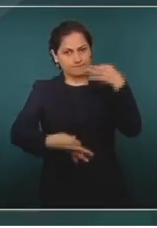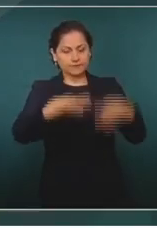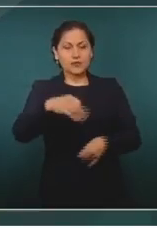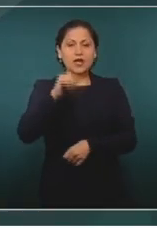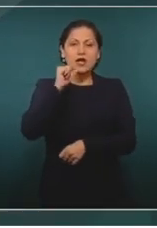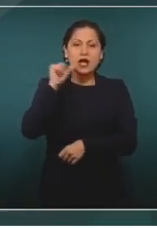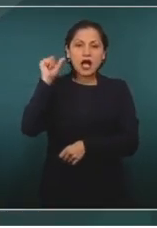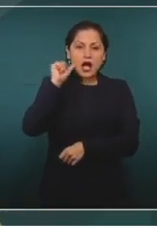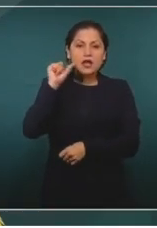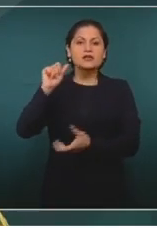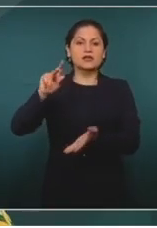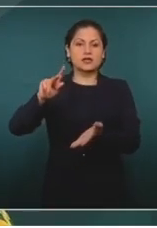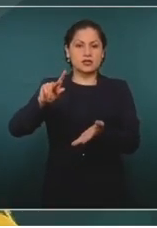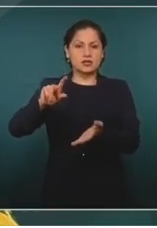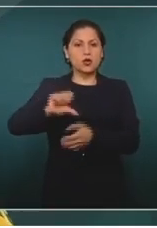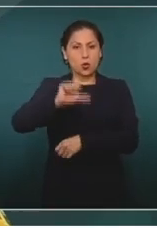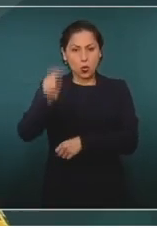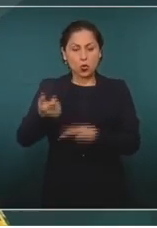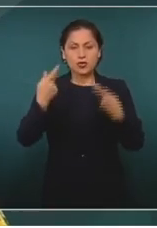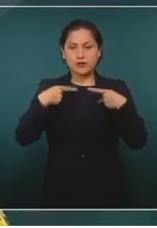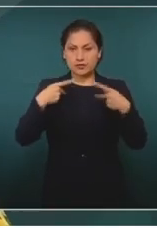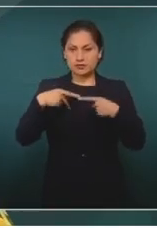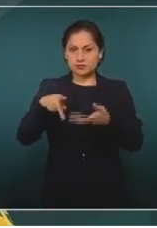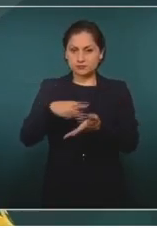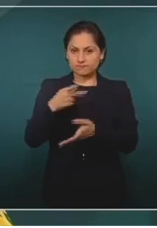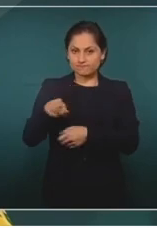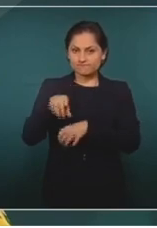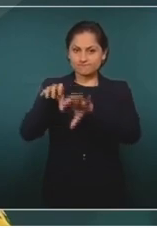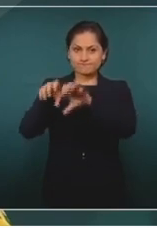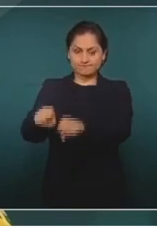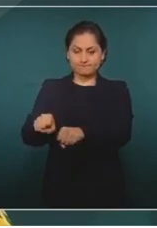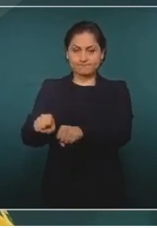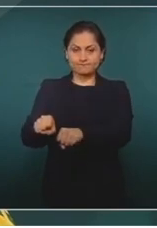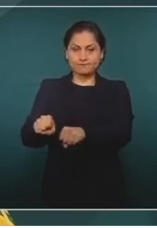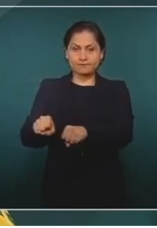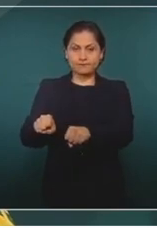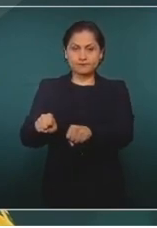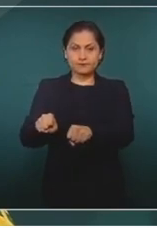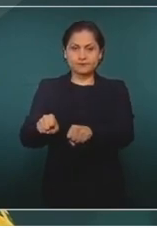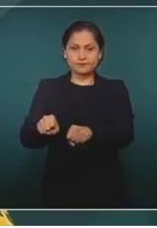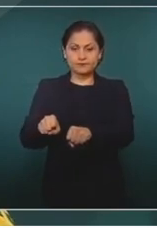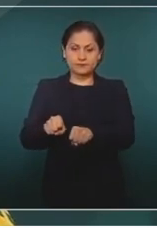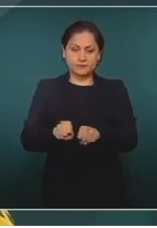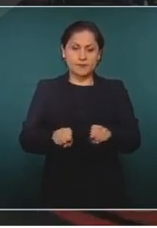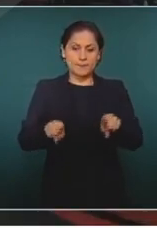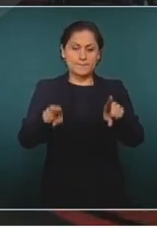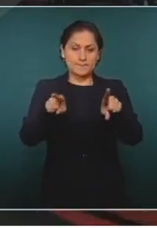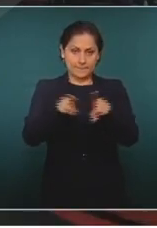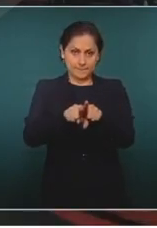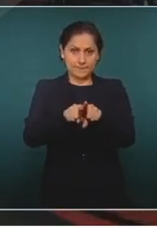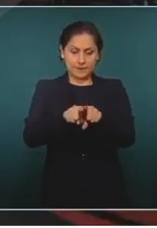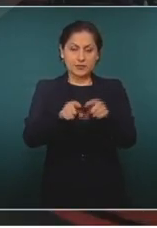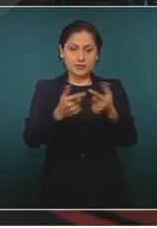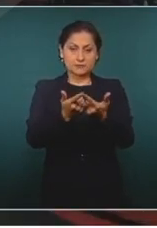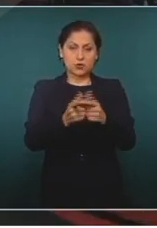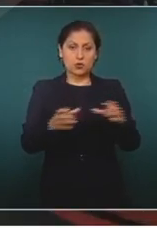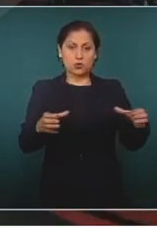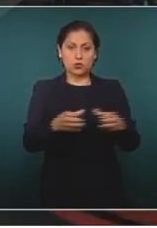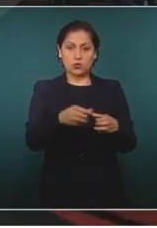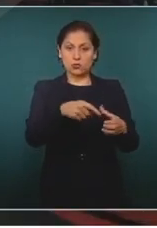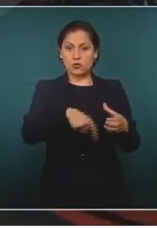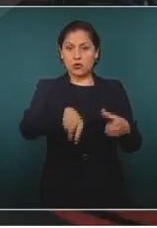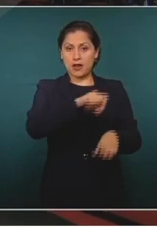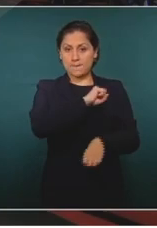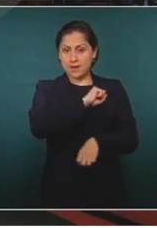otro aseguramiento de otro de los miembros del grupo delictivo que